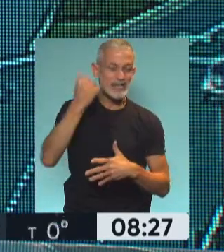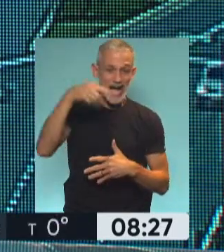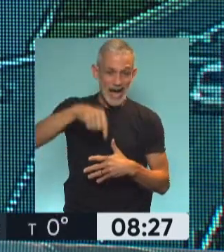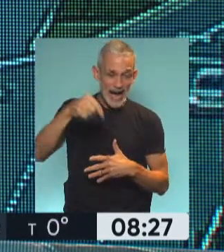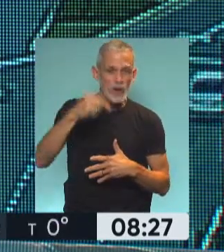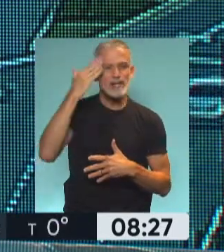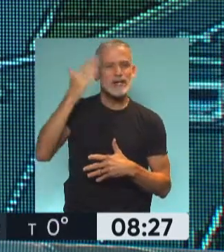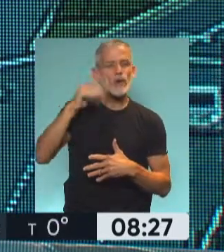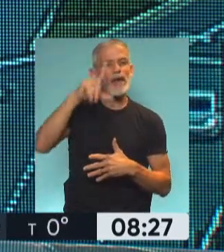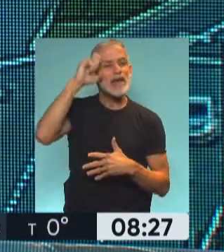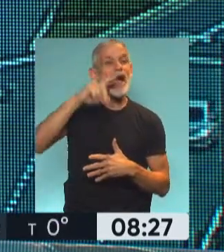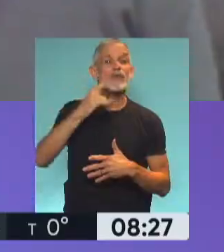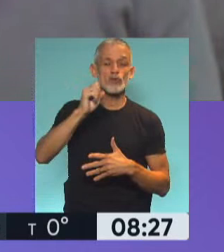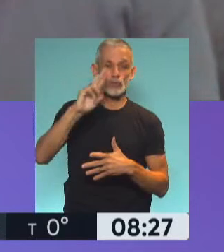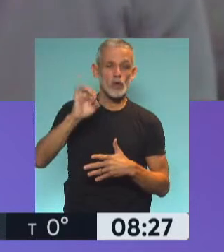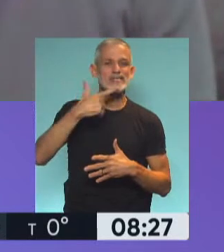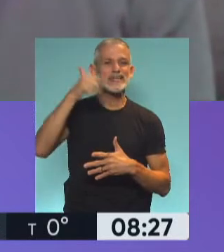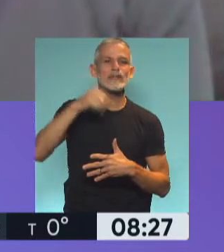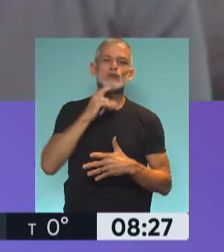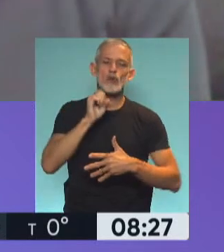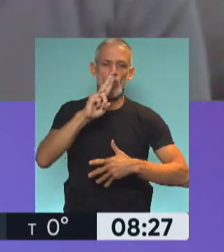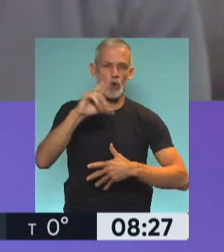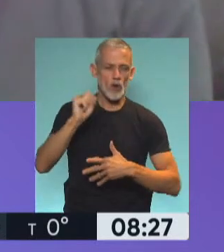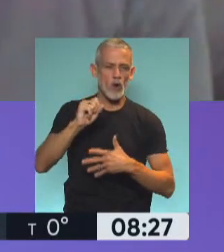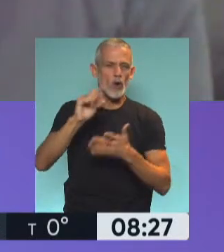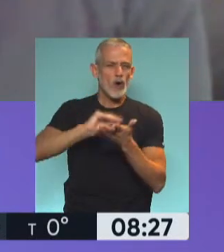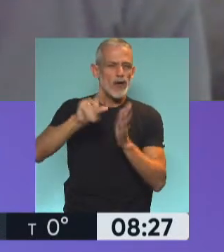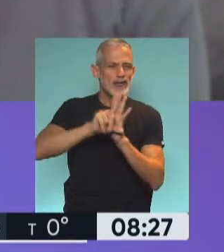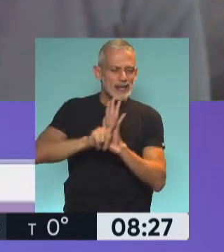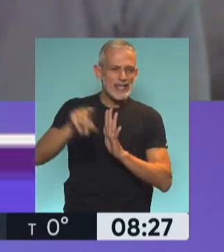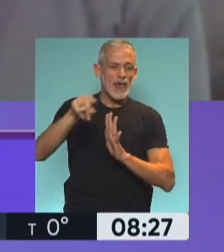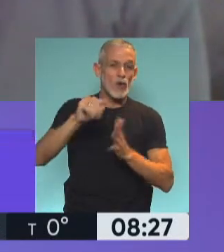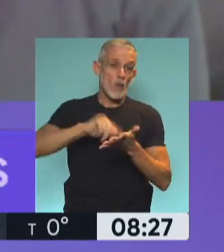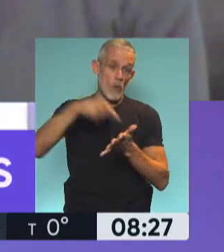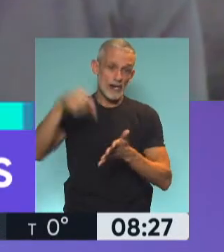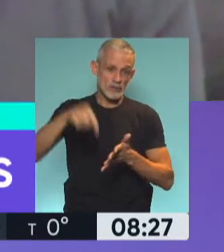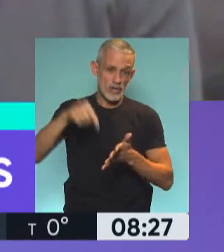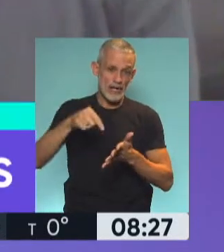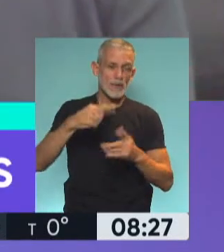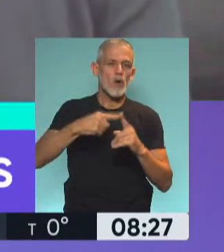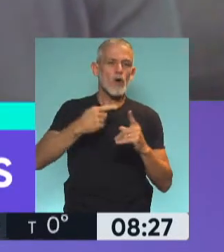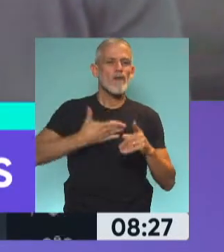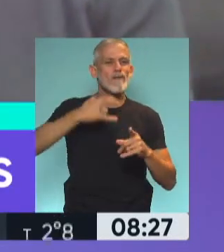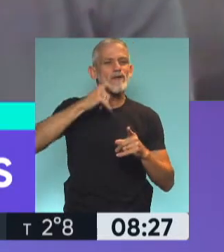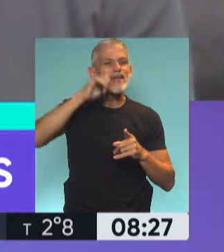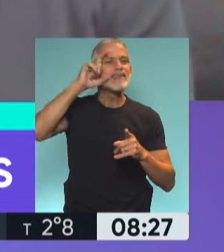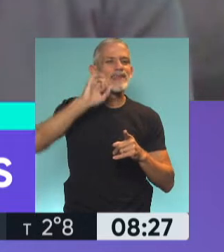estamos saludando a Leandro Santoro, legislador porteño del Frente de Todos. Santoro, ¿qué tal? Muy buen día. Gracias por atender a la televisión